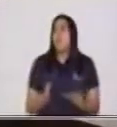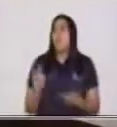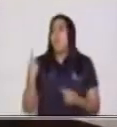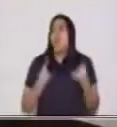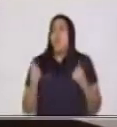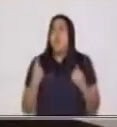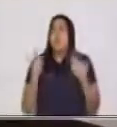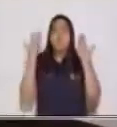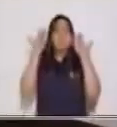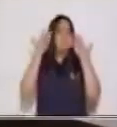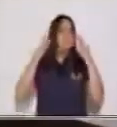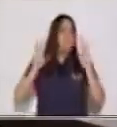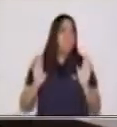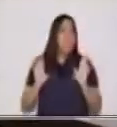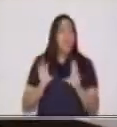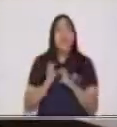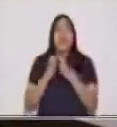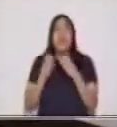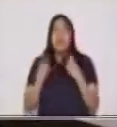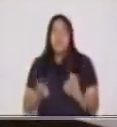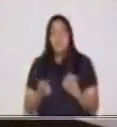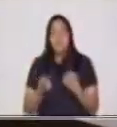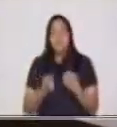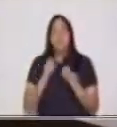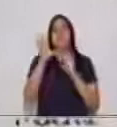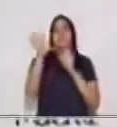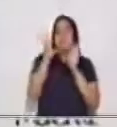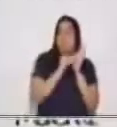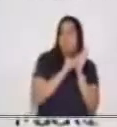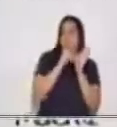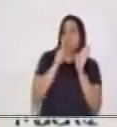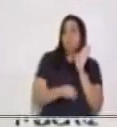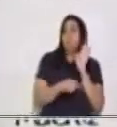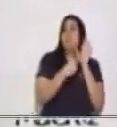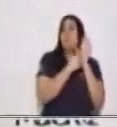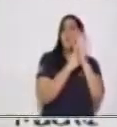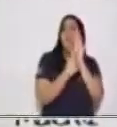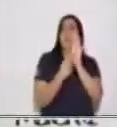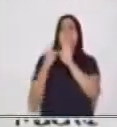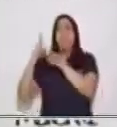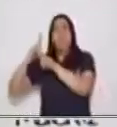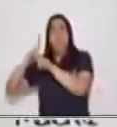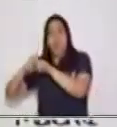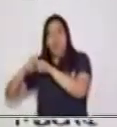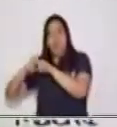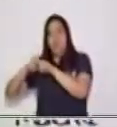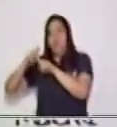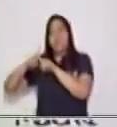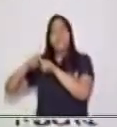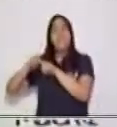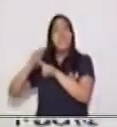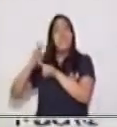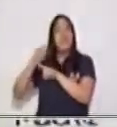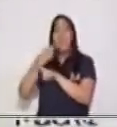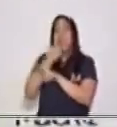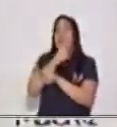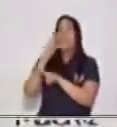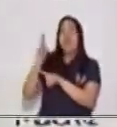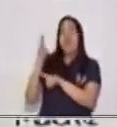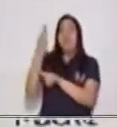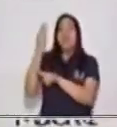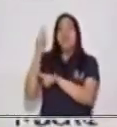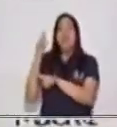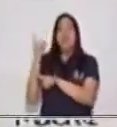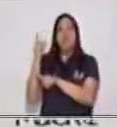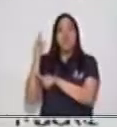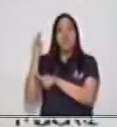No sabemos, entonces vamos a simbolizarlo o representarlo como x. Y como es el doble de ese número, vamos a